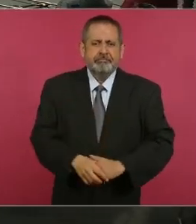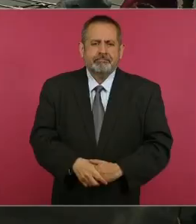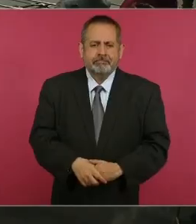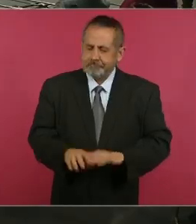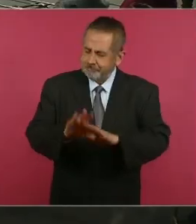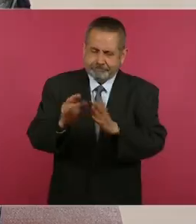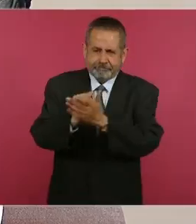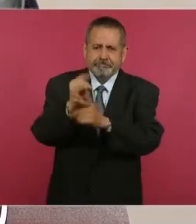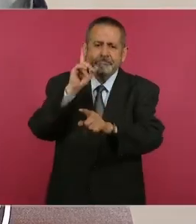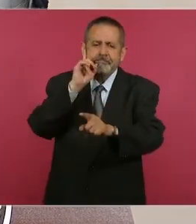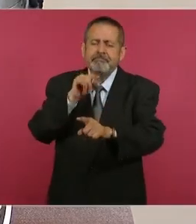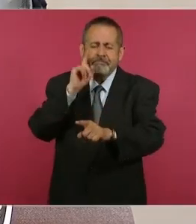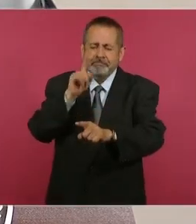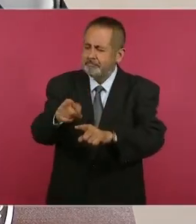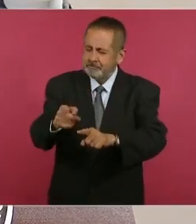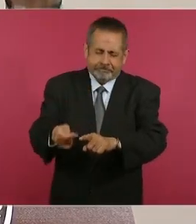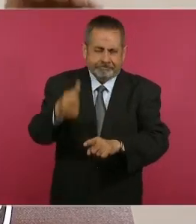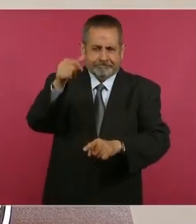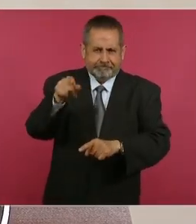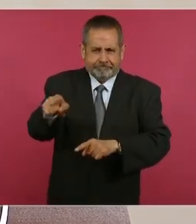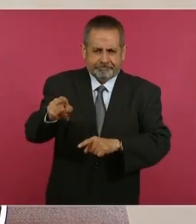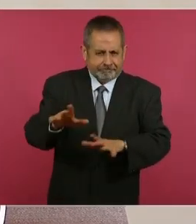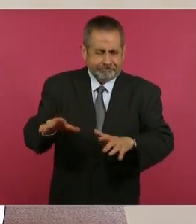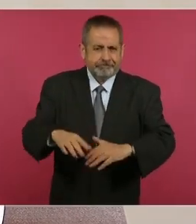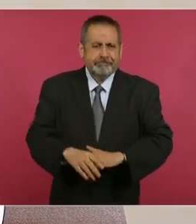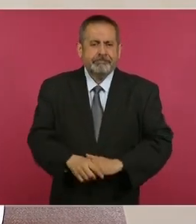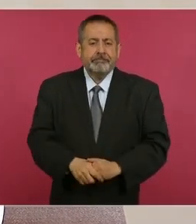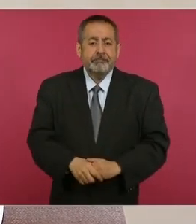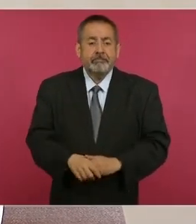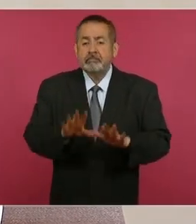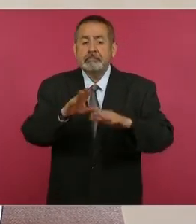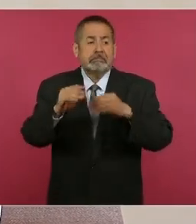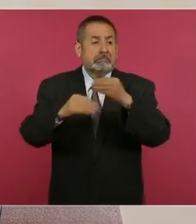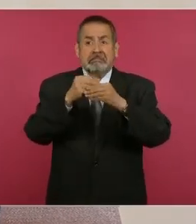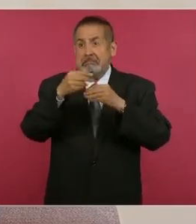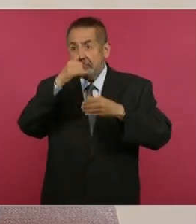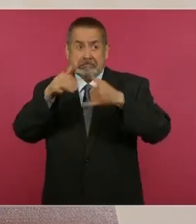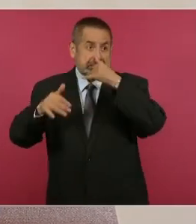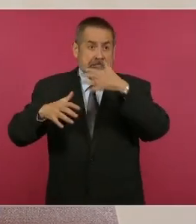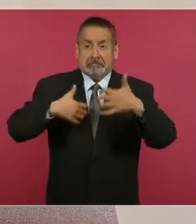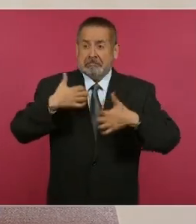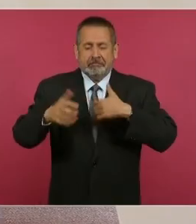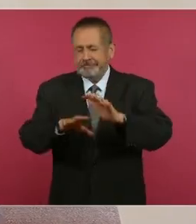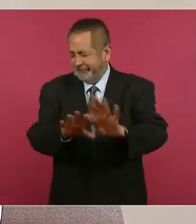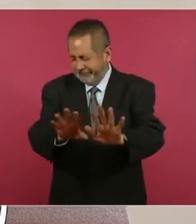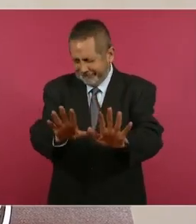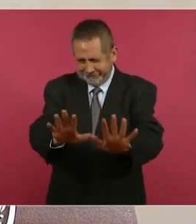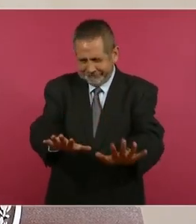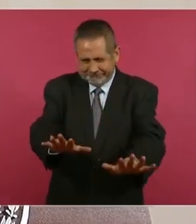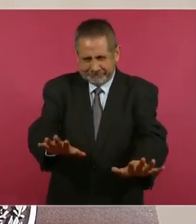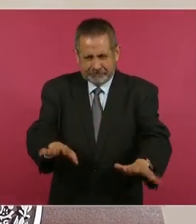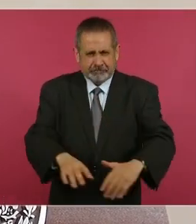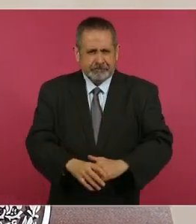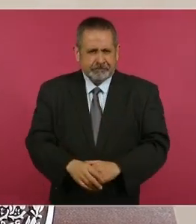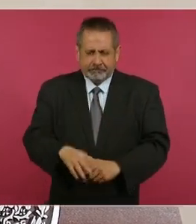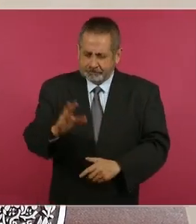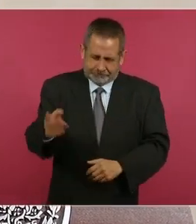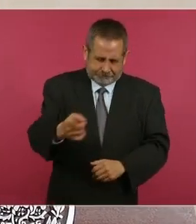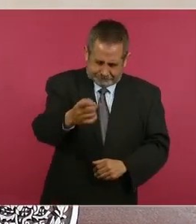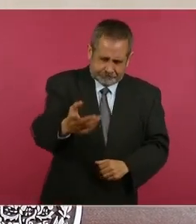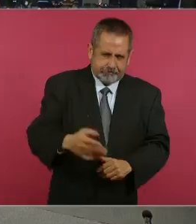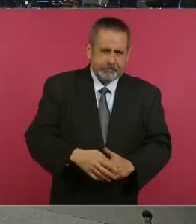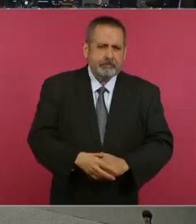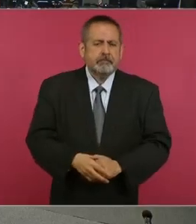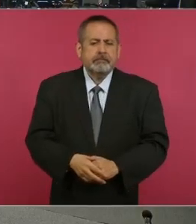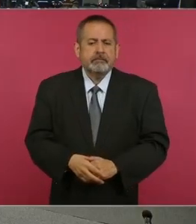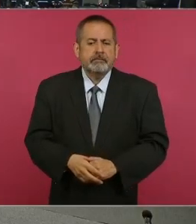Ya. Ya, ya, ya, ya. Ya. No quiero motines emocionales aquí. O sea, a ver,